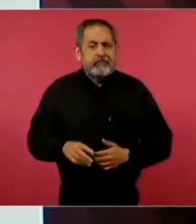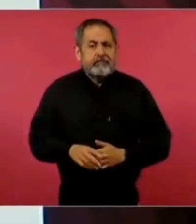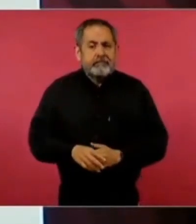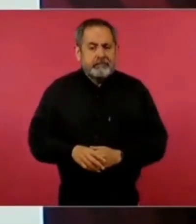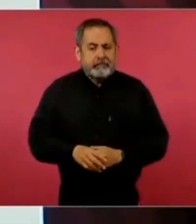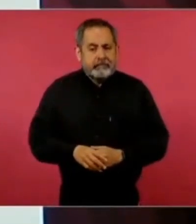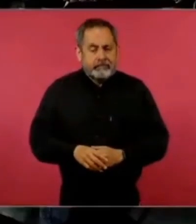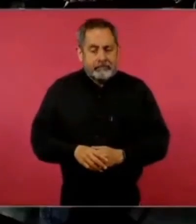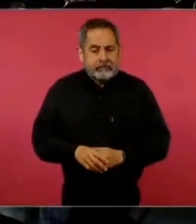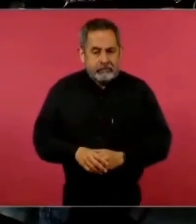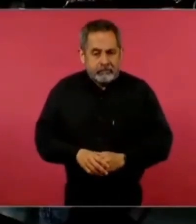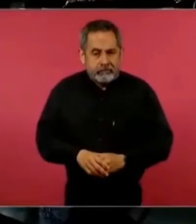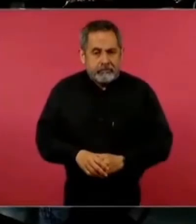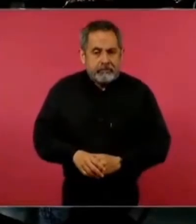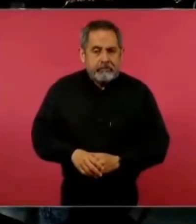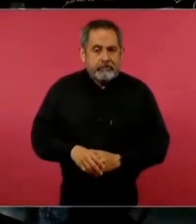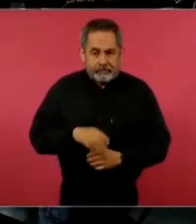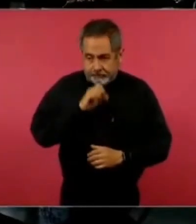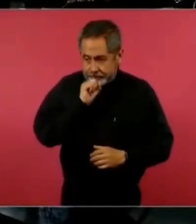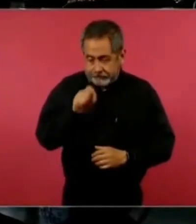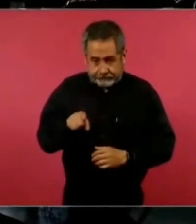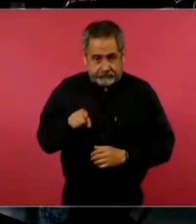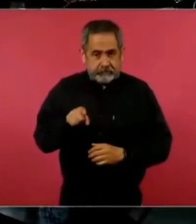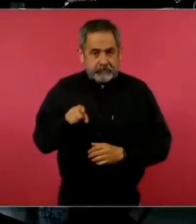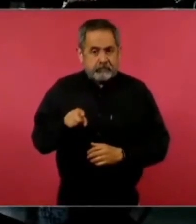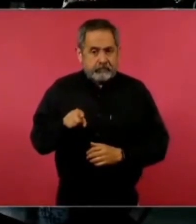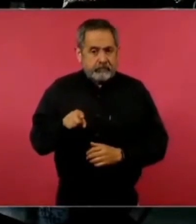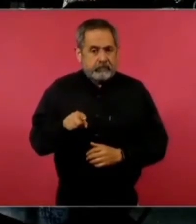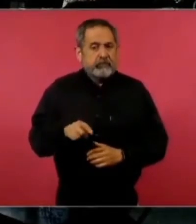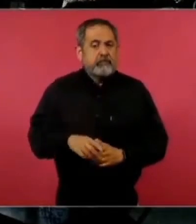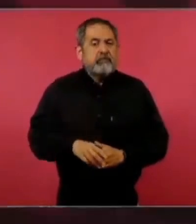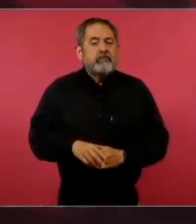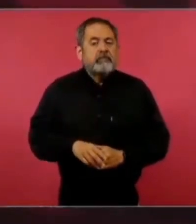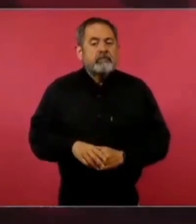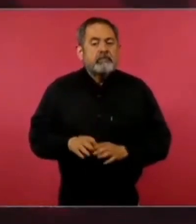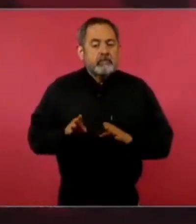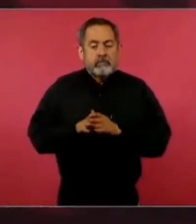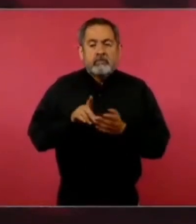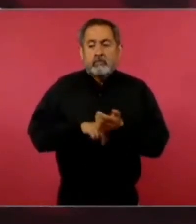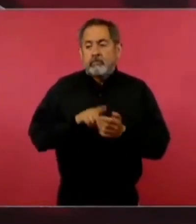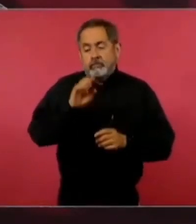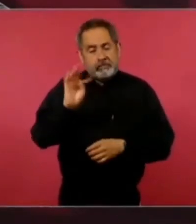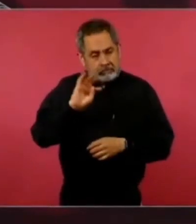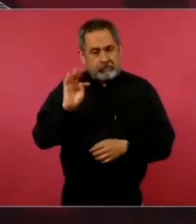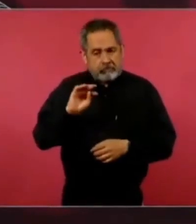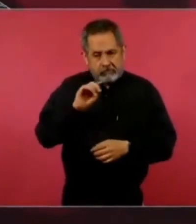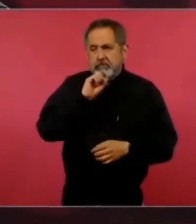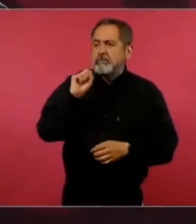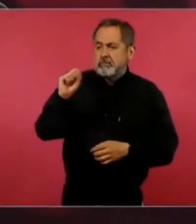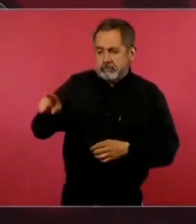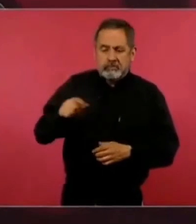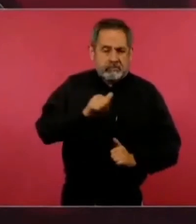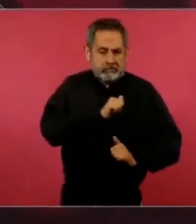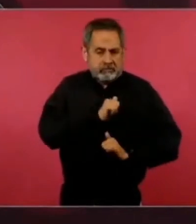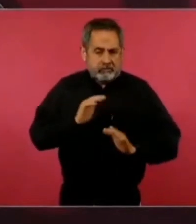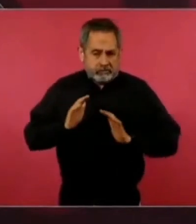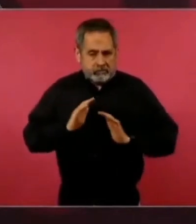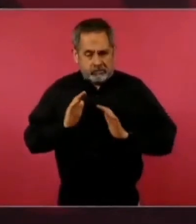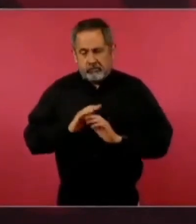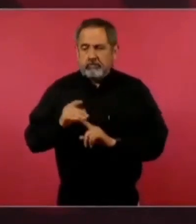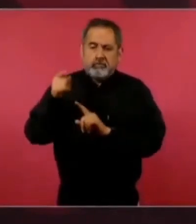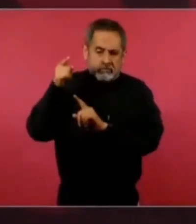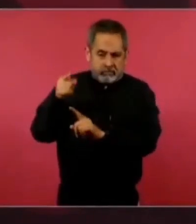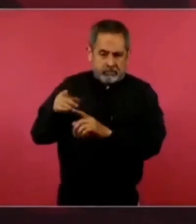Y también pudo haber de parte del ejército, o para ser más